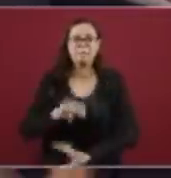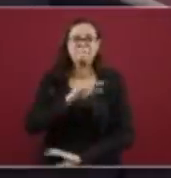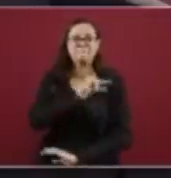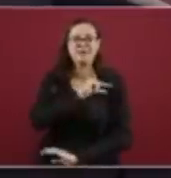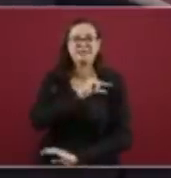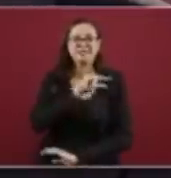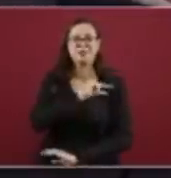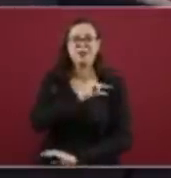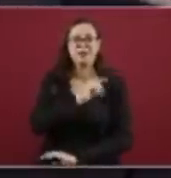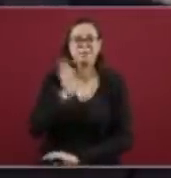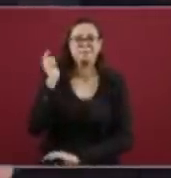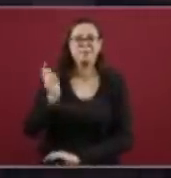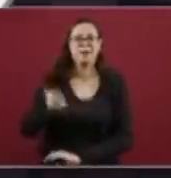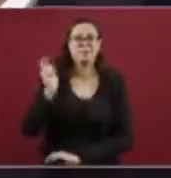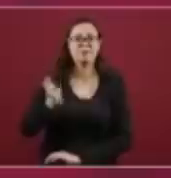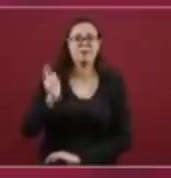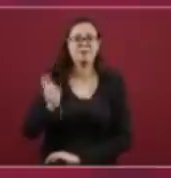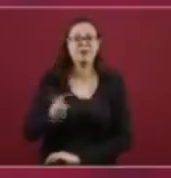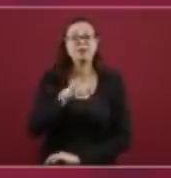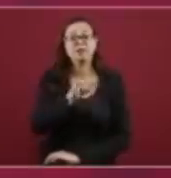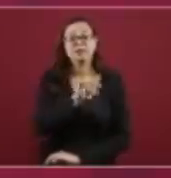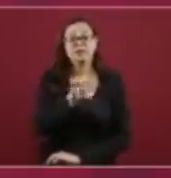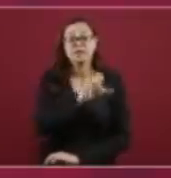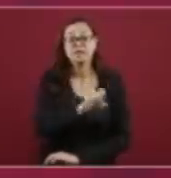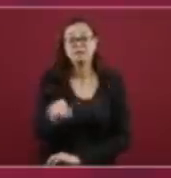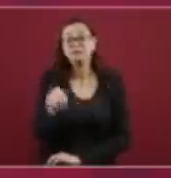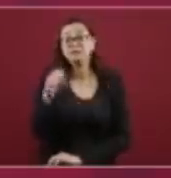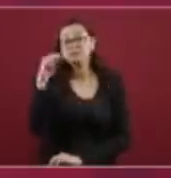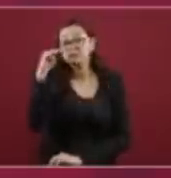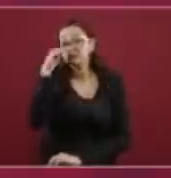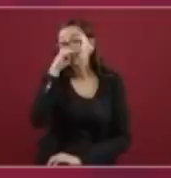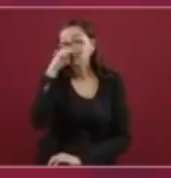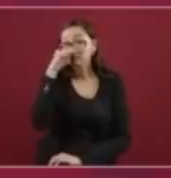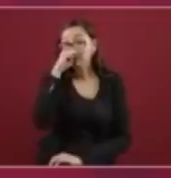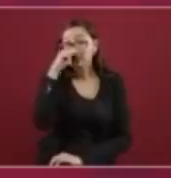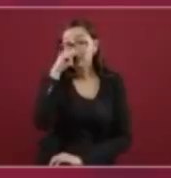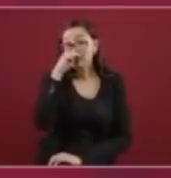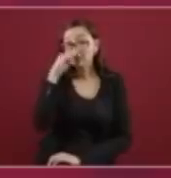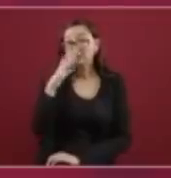la función del seguro, y así